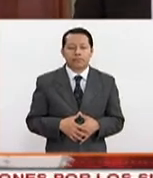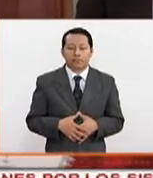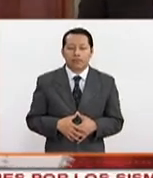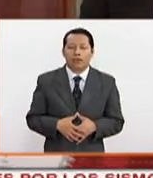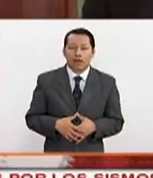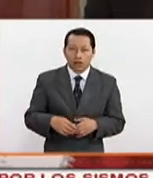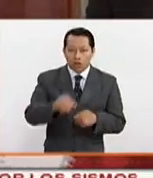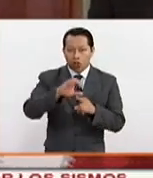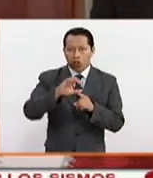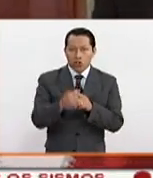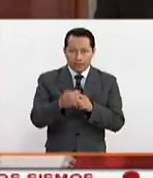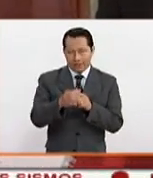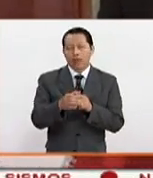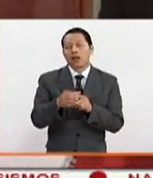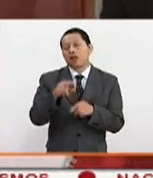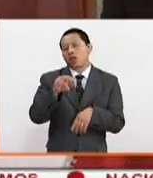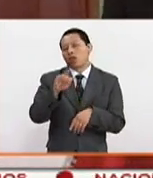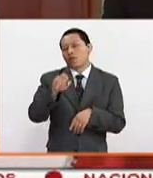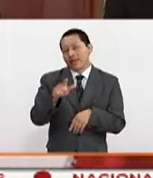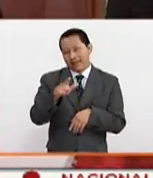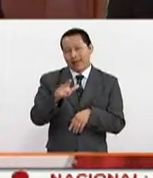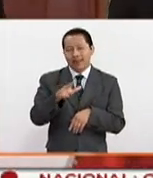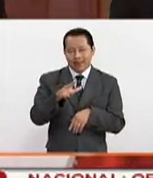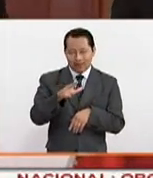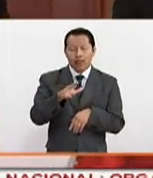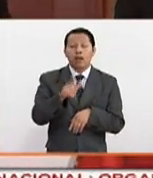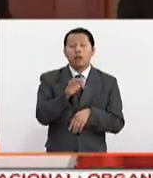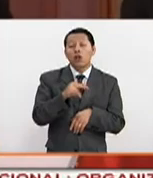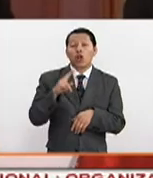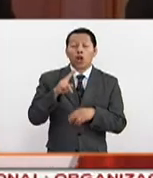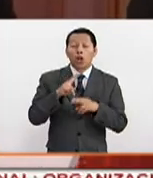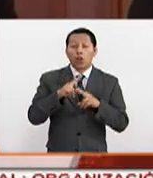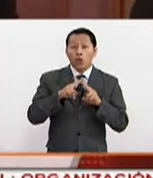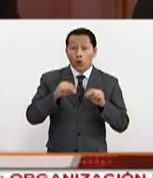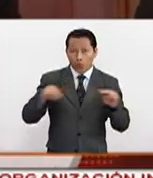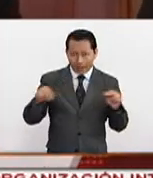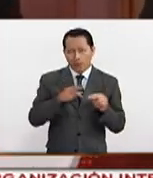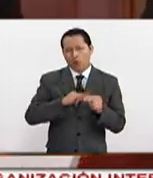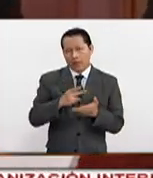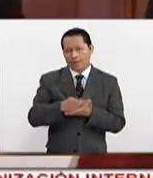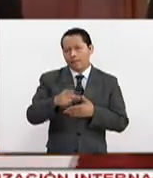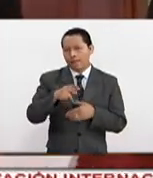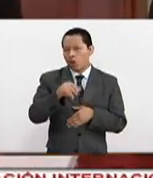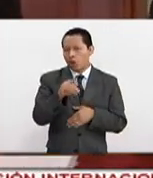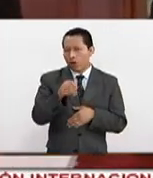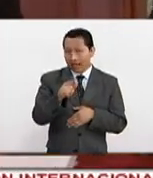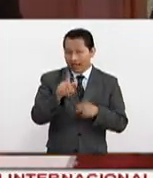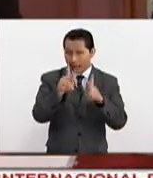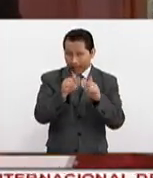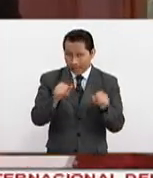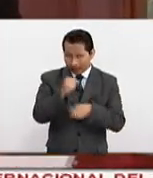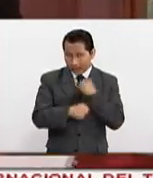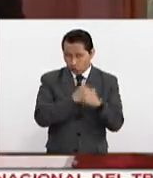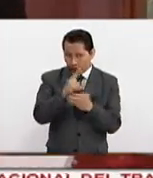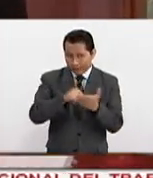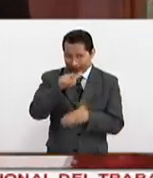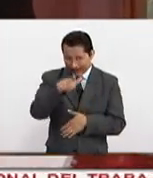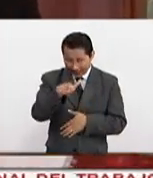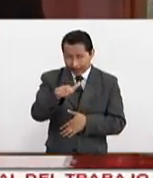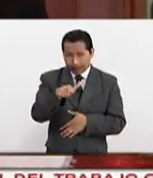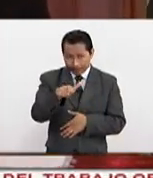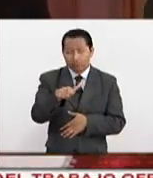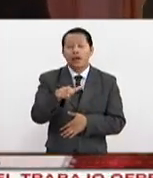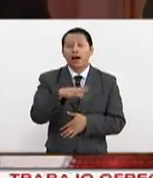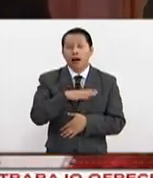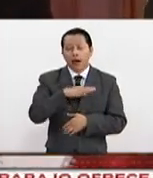El Comité Nobel noruego ha decidido otorgar el Premio Nobel de la Paz para el año 2017